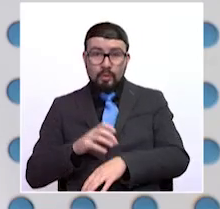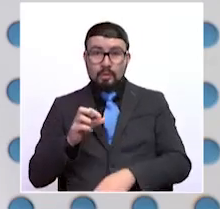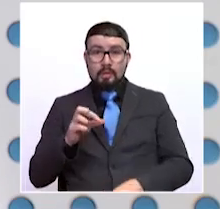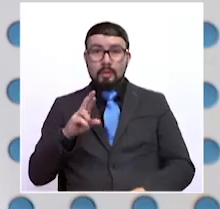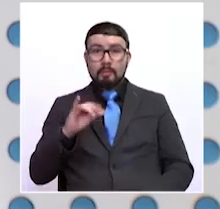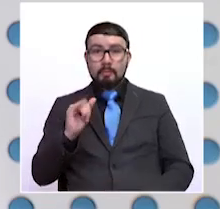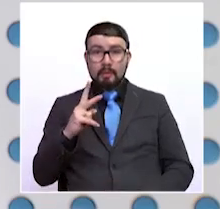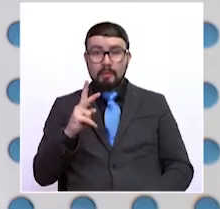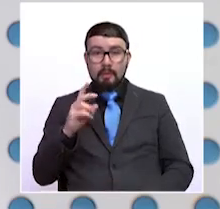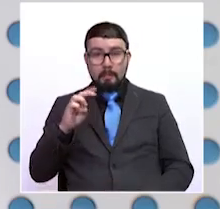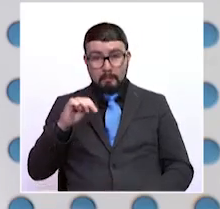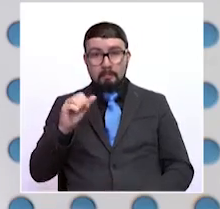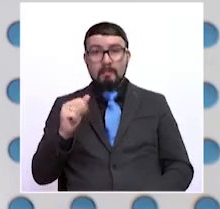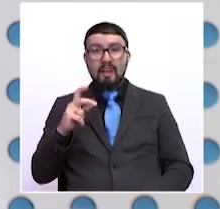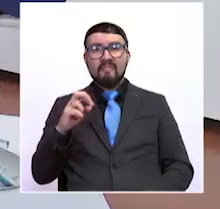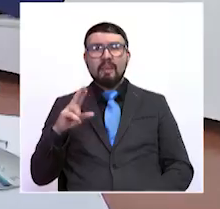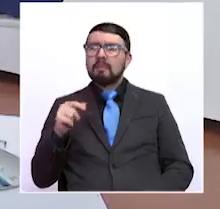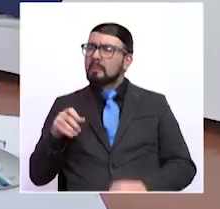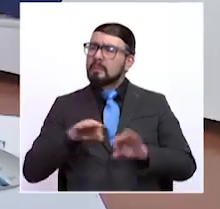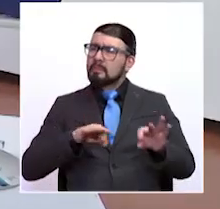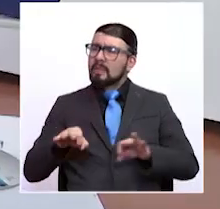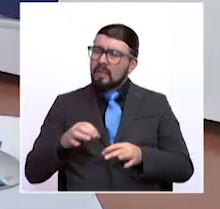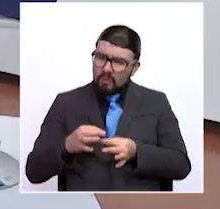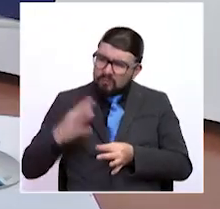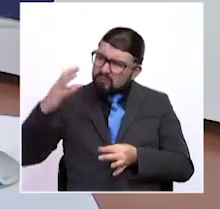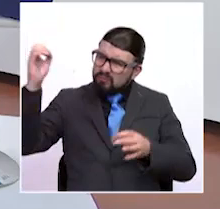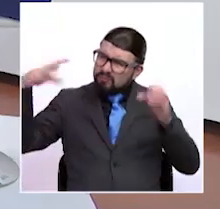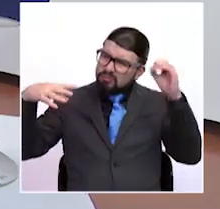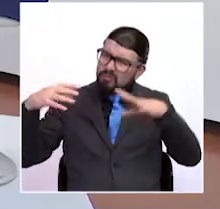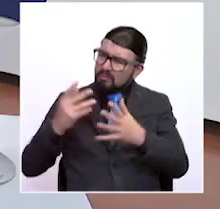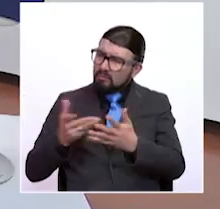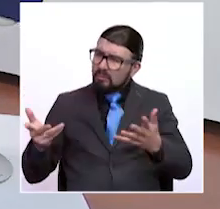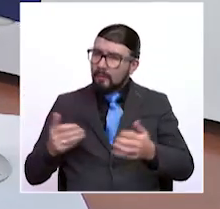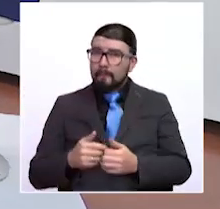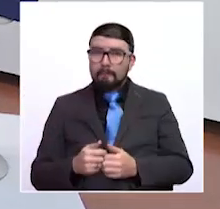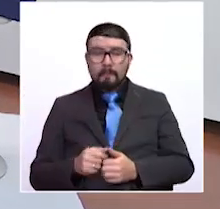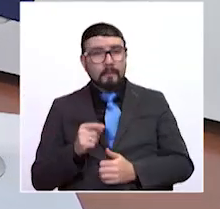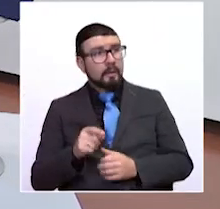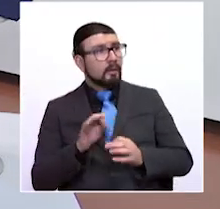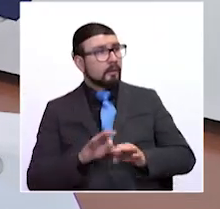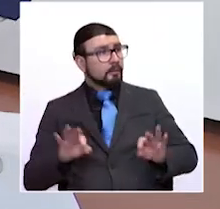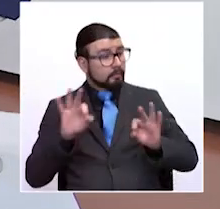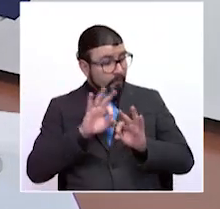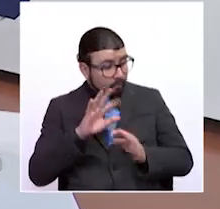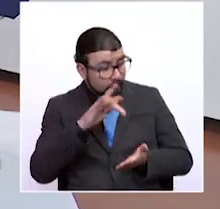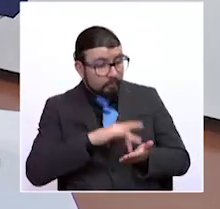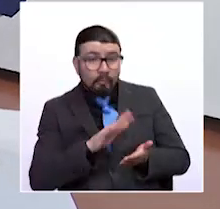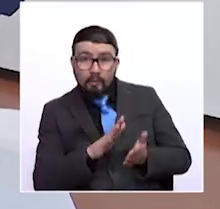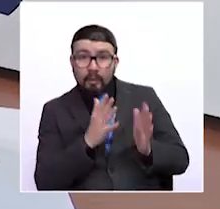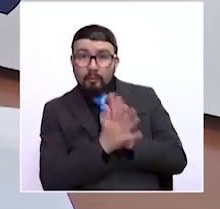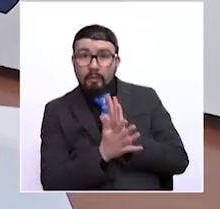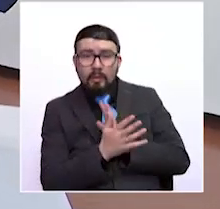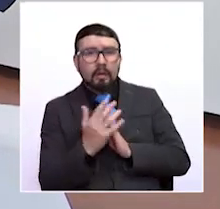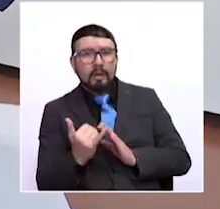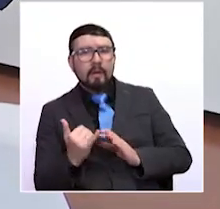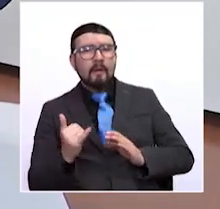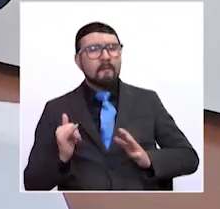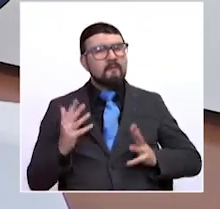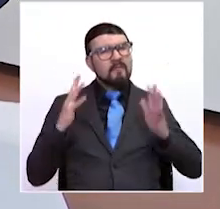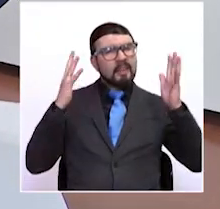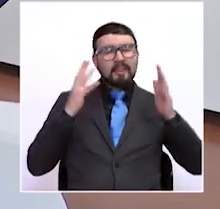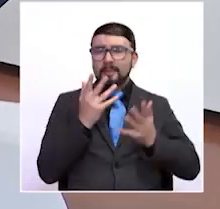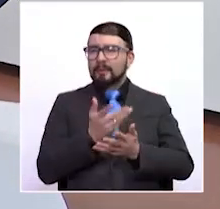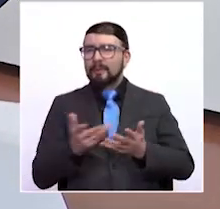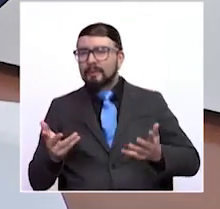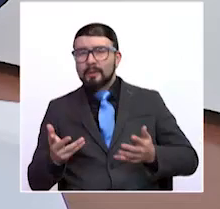poquito acerca de la pólvora. Sí, también es muy importante mencionar que en esta temporada de fiestas que nos une a